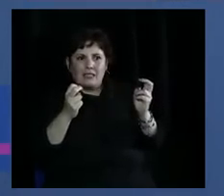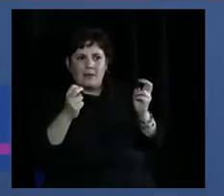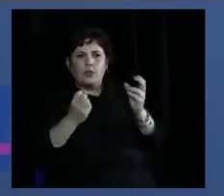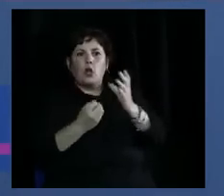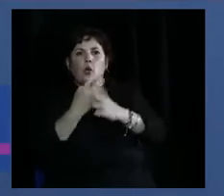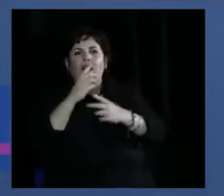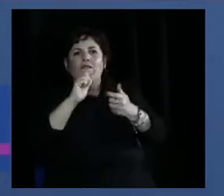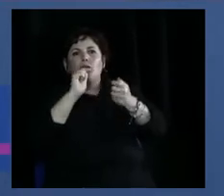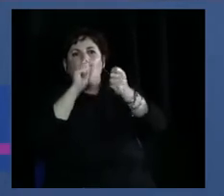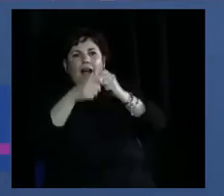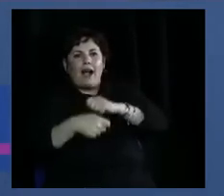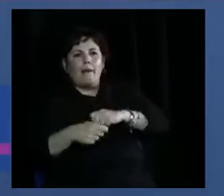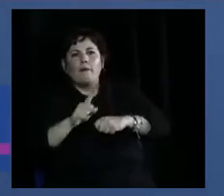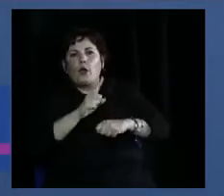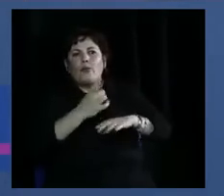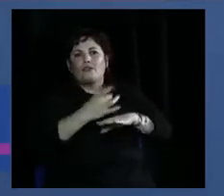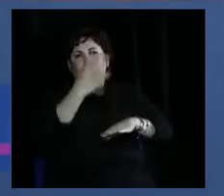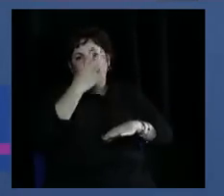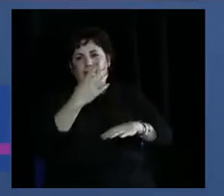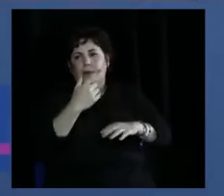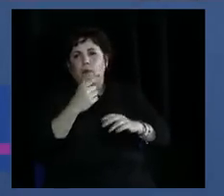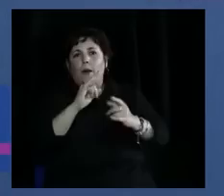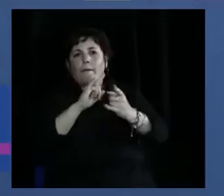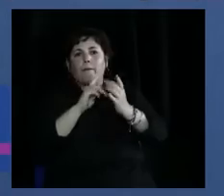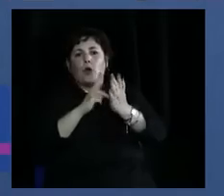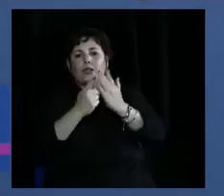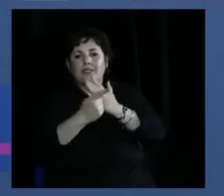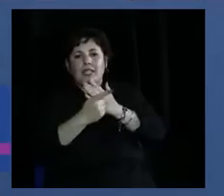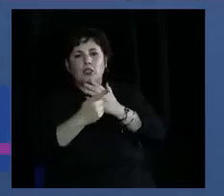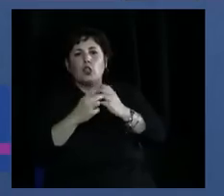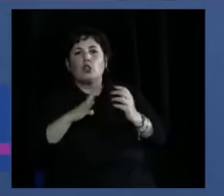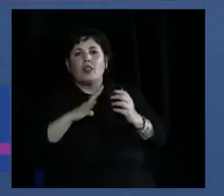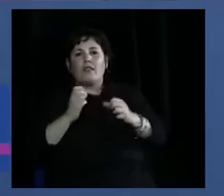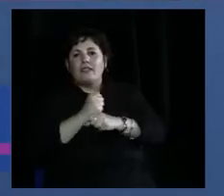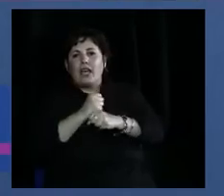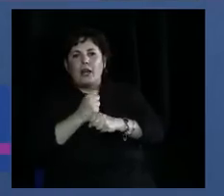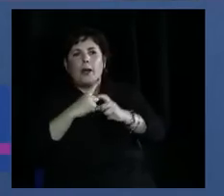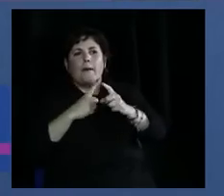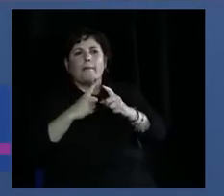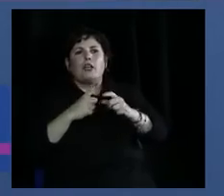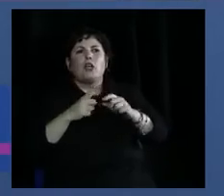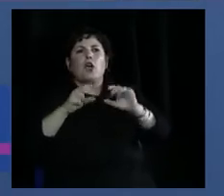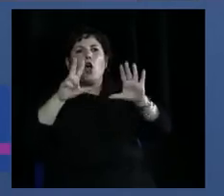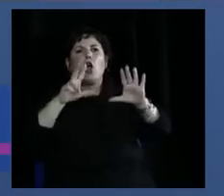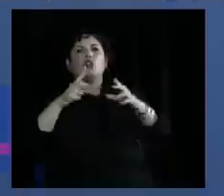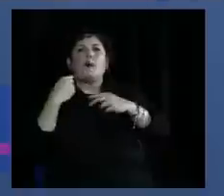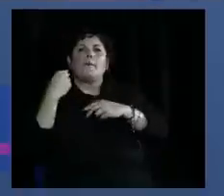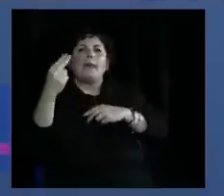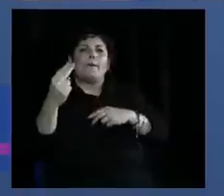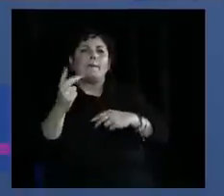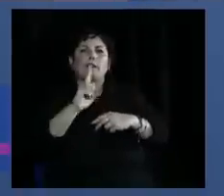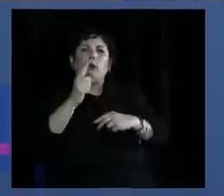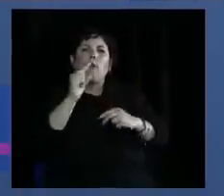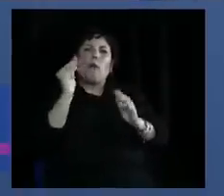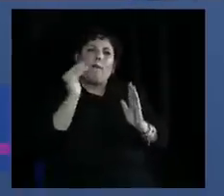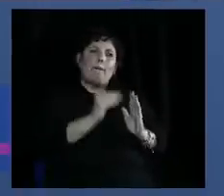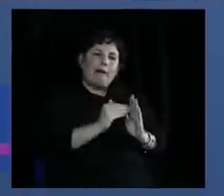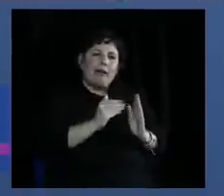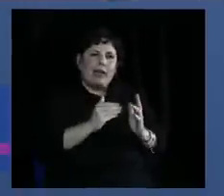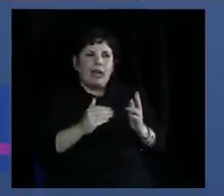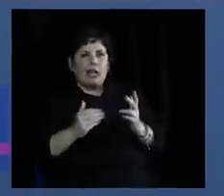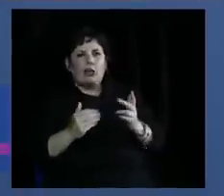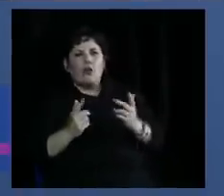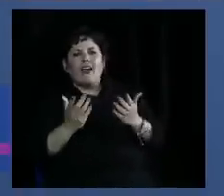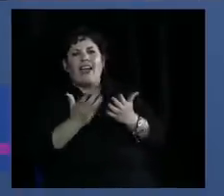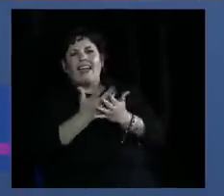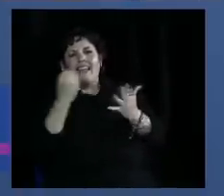nuevos cambios, que en realidad no son oficiales porque el proyecto no llegó, pero que se anunciaron, de que ya no serían 8 licencias, serían un poco menos, de que se